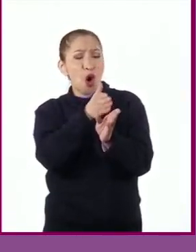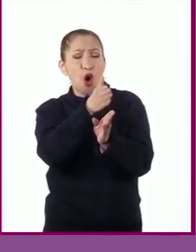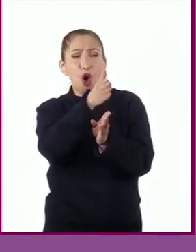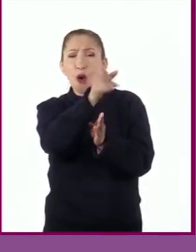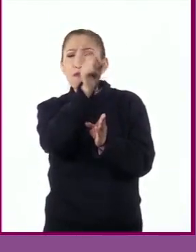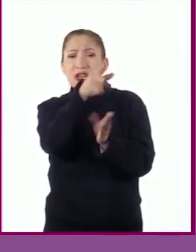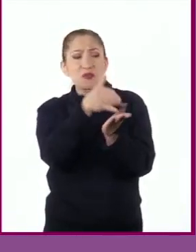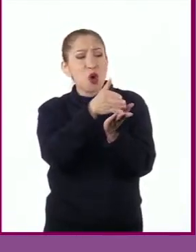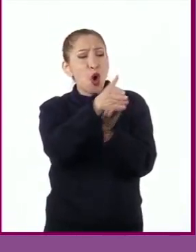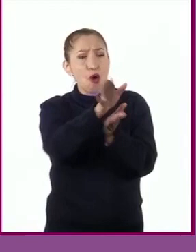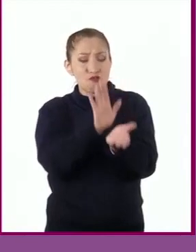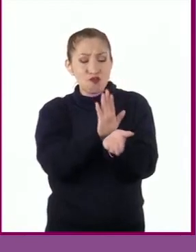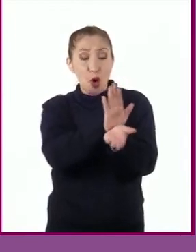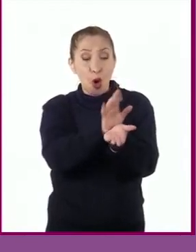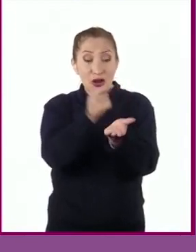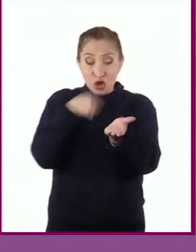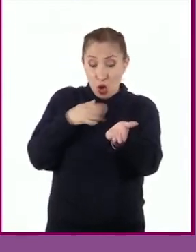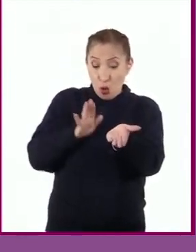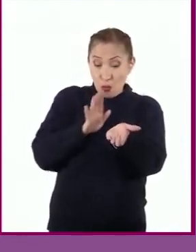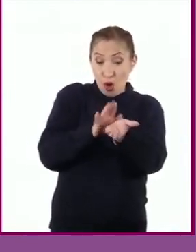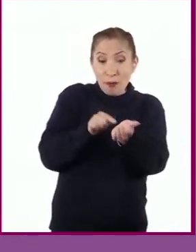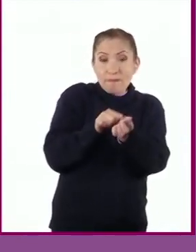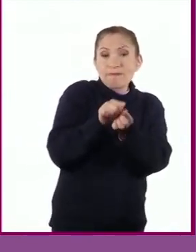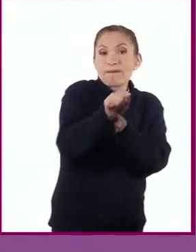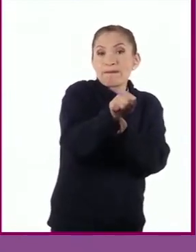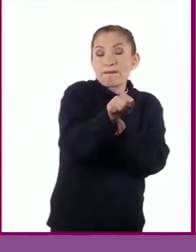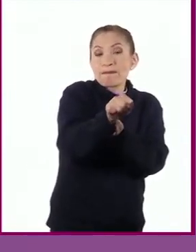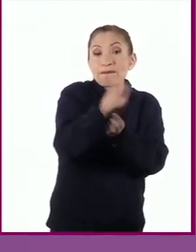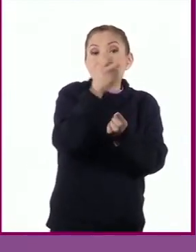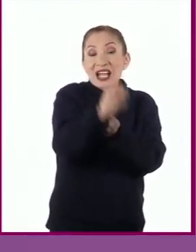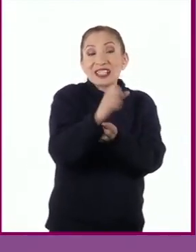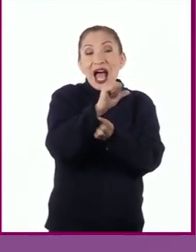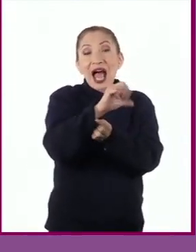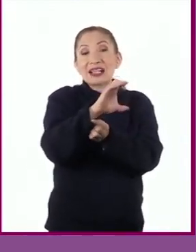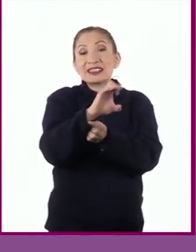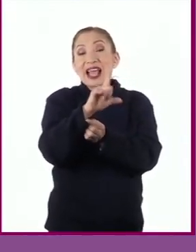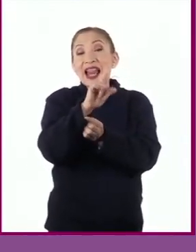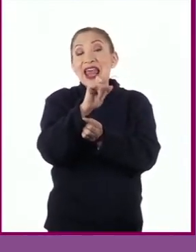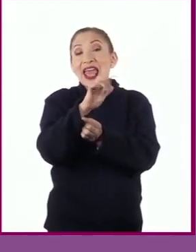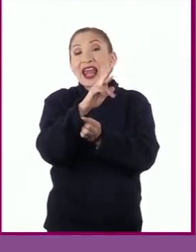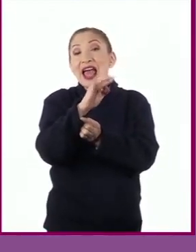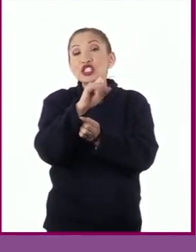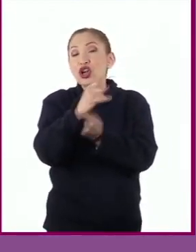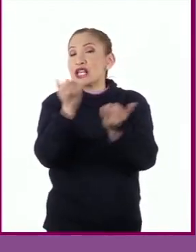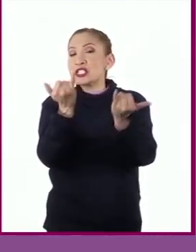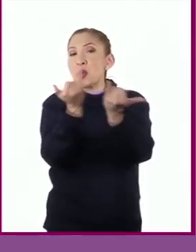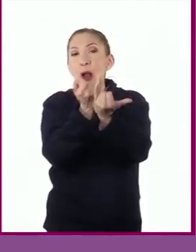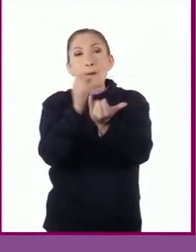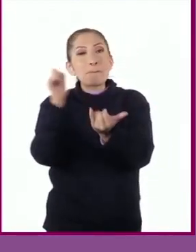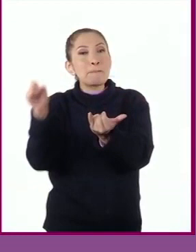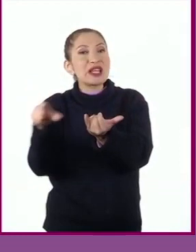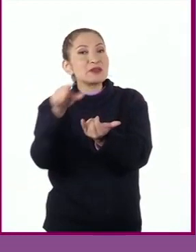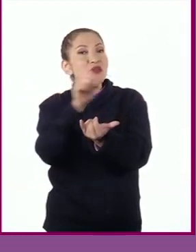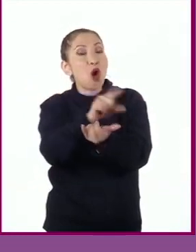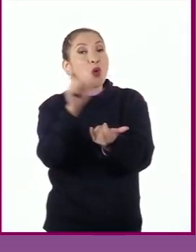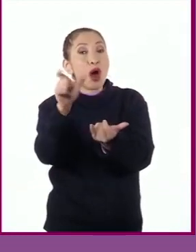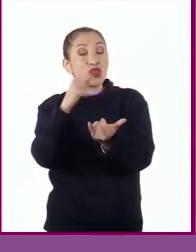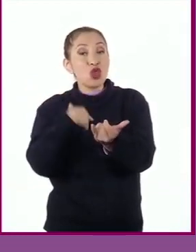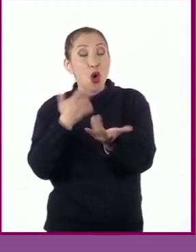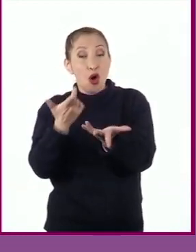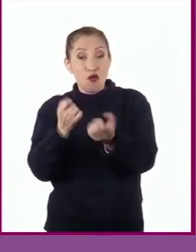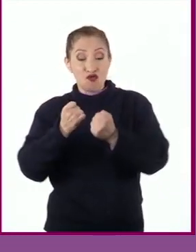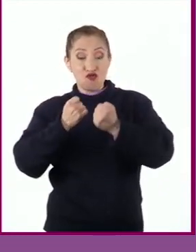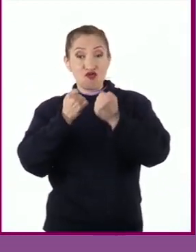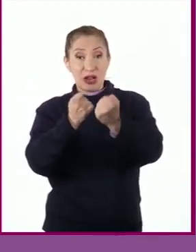sentido que la fuerza. La magnitud de dicha aceleración es directamente proporcional a la magnitud de